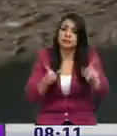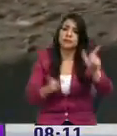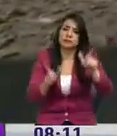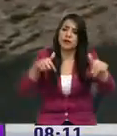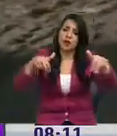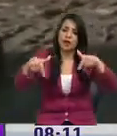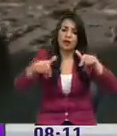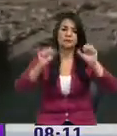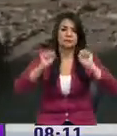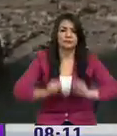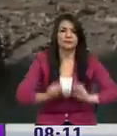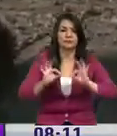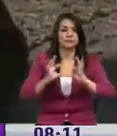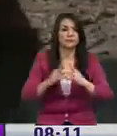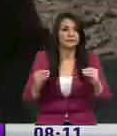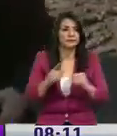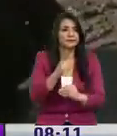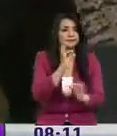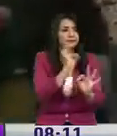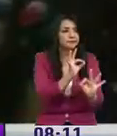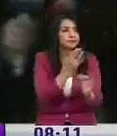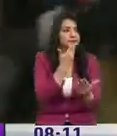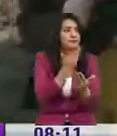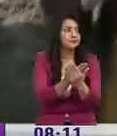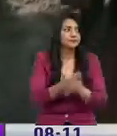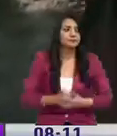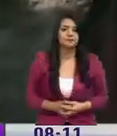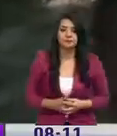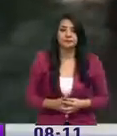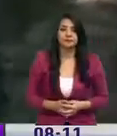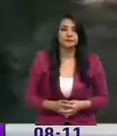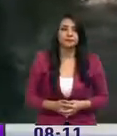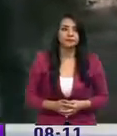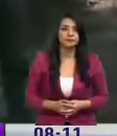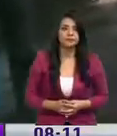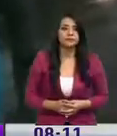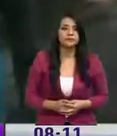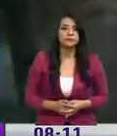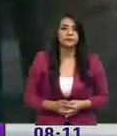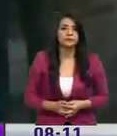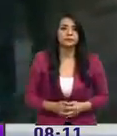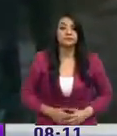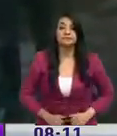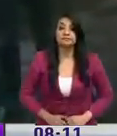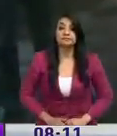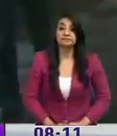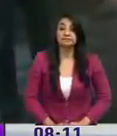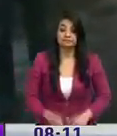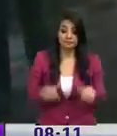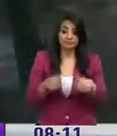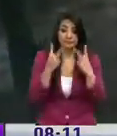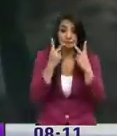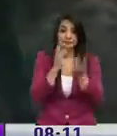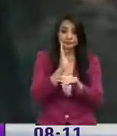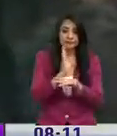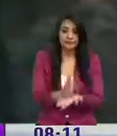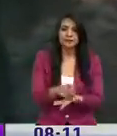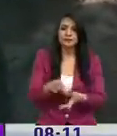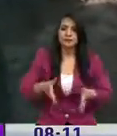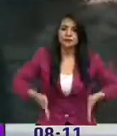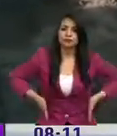personas que pasen perfecto muchísimas gracias señora hipatia realmente nosotros pues hemos sido testigos de lo